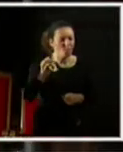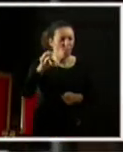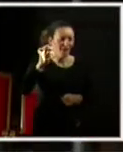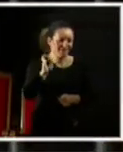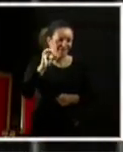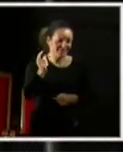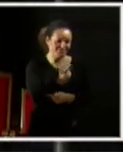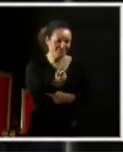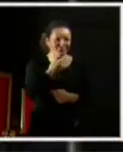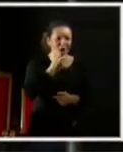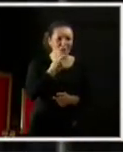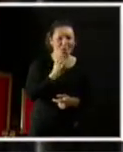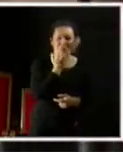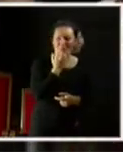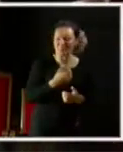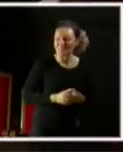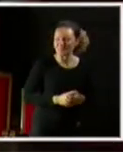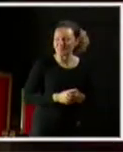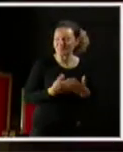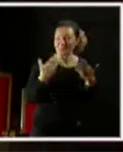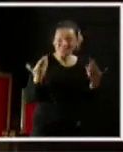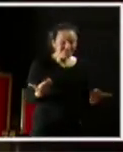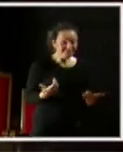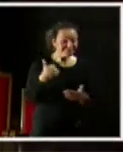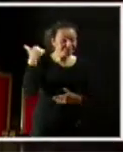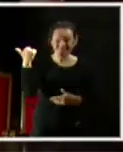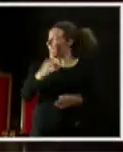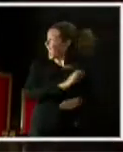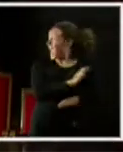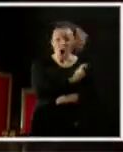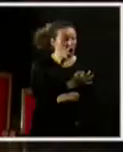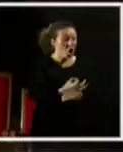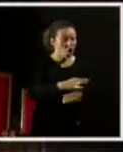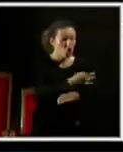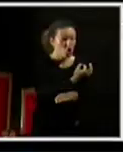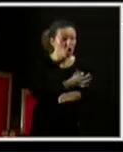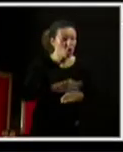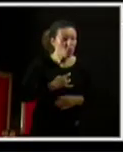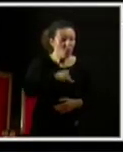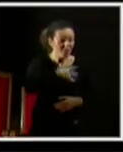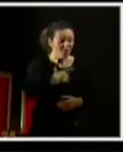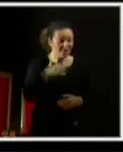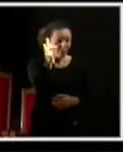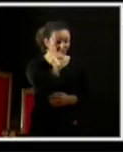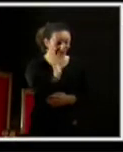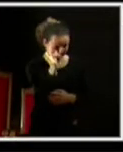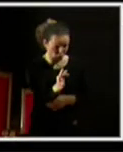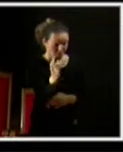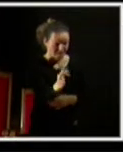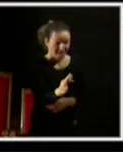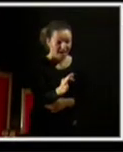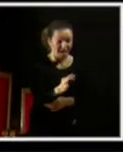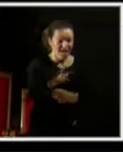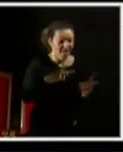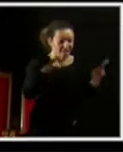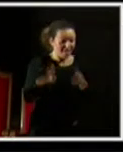2001 que se llamaba un position que no explica nada de ósmosis es un glóbulo blanco el protagonista está muy bien y después en varias películas y series que tratan el tema